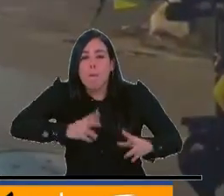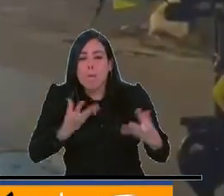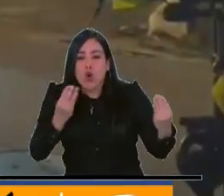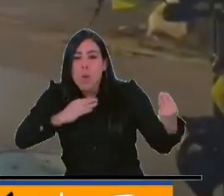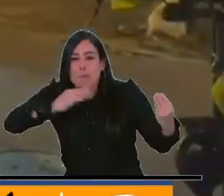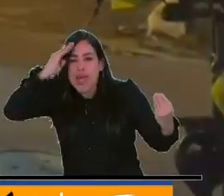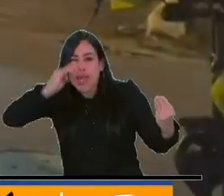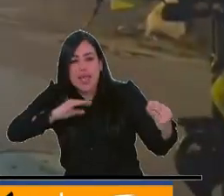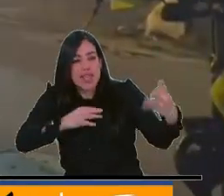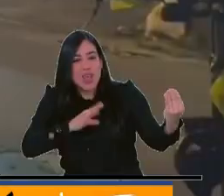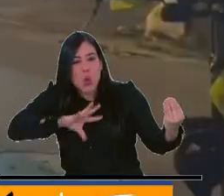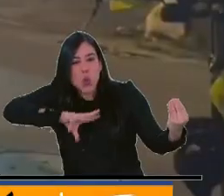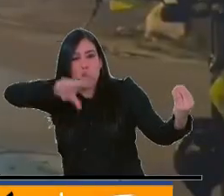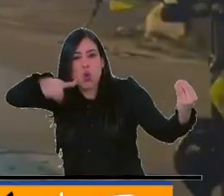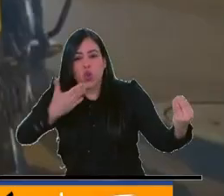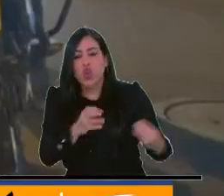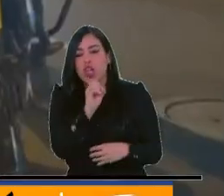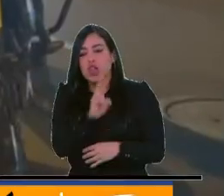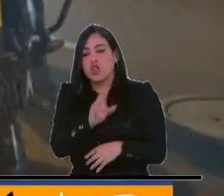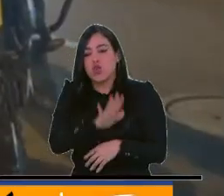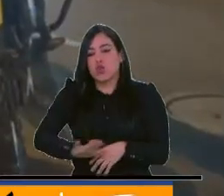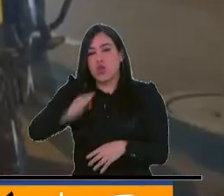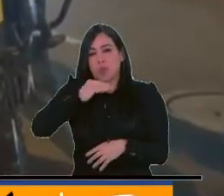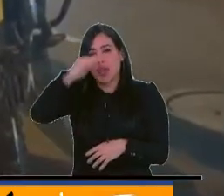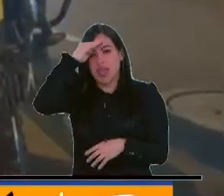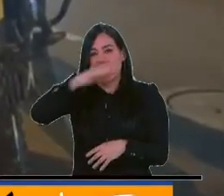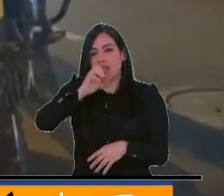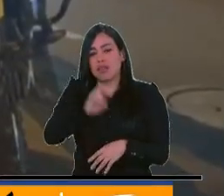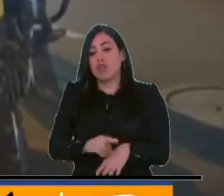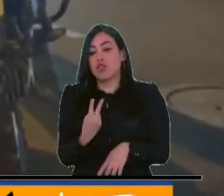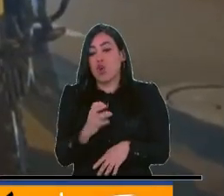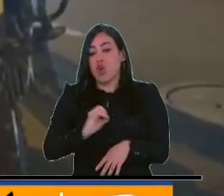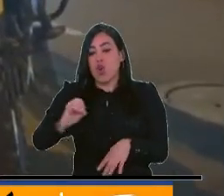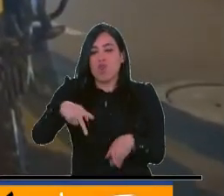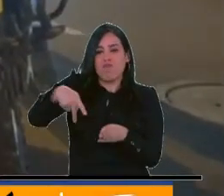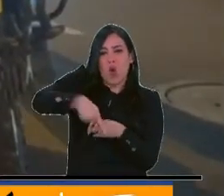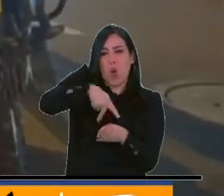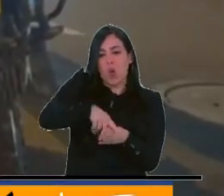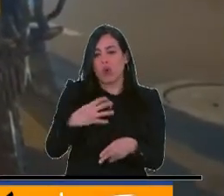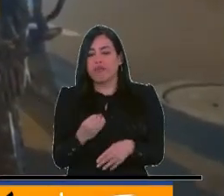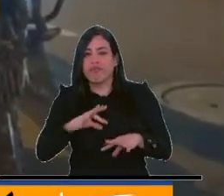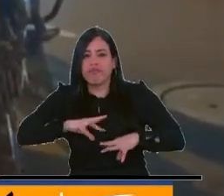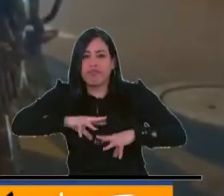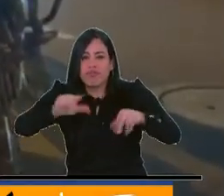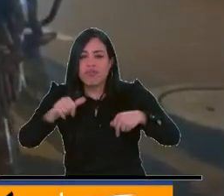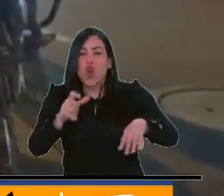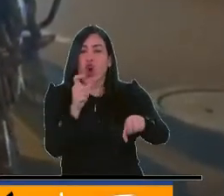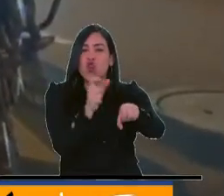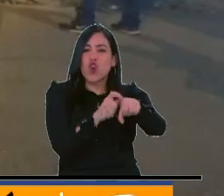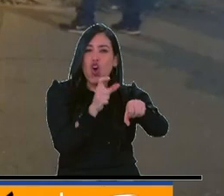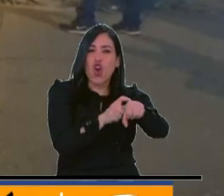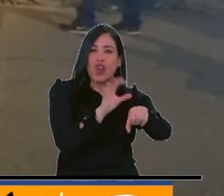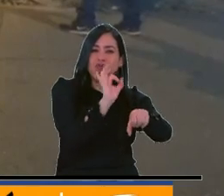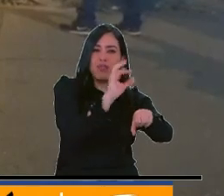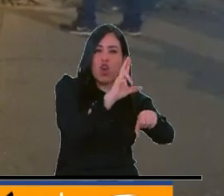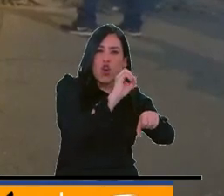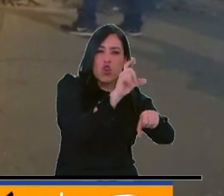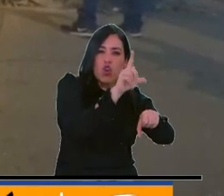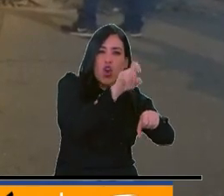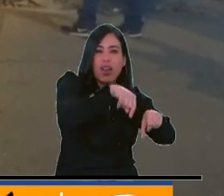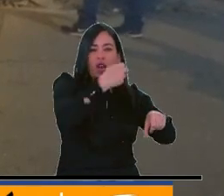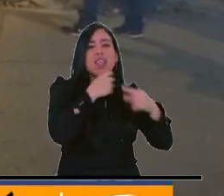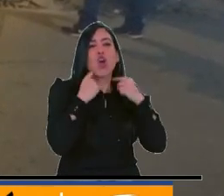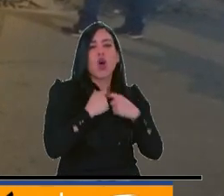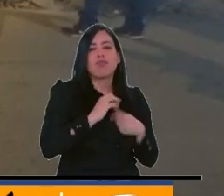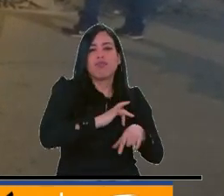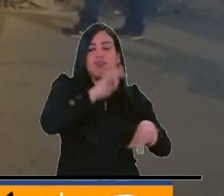Medellín. Sucedió en el suroccidente de la ciudad. Dos hombres en moto pretendían hurtar un reloj Rolex y una cadena de oro,